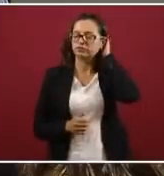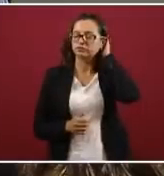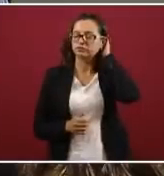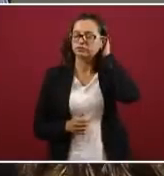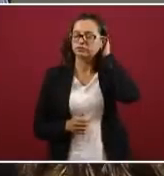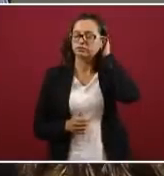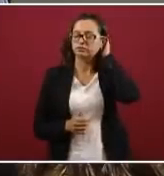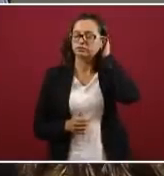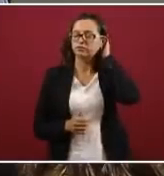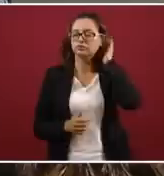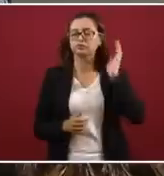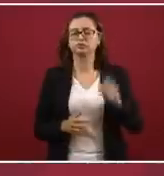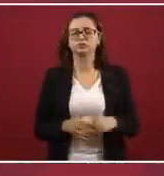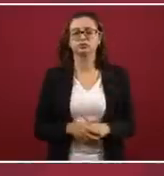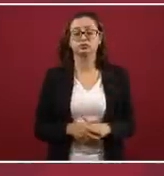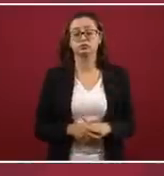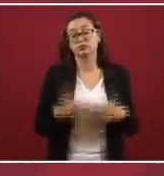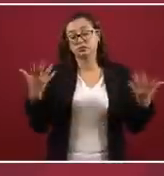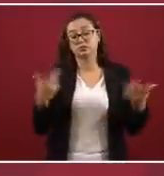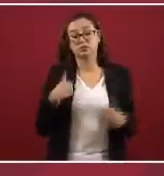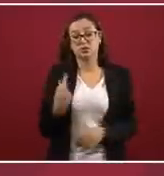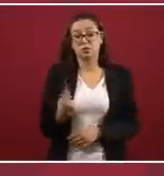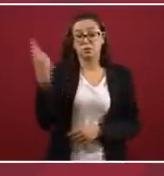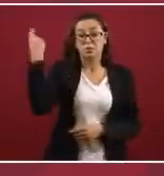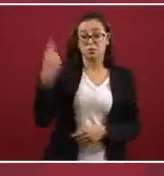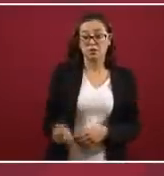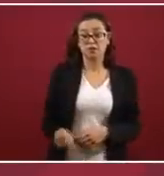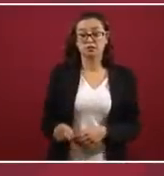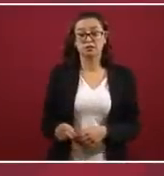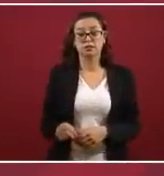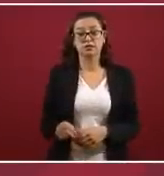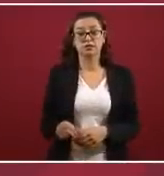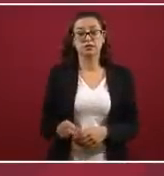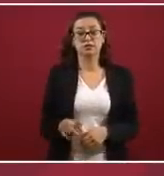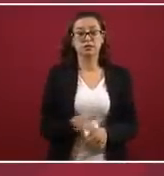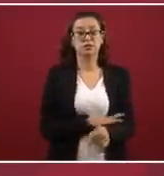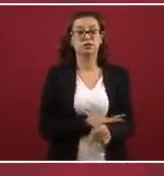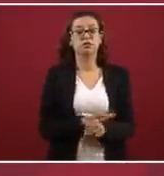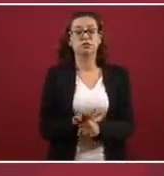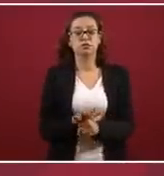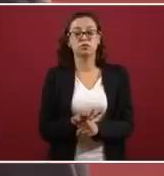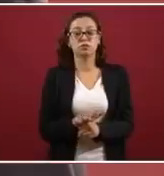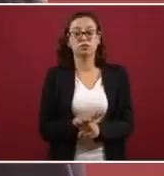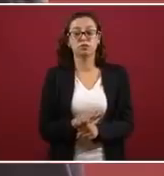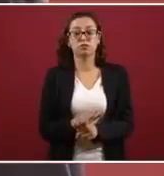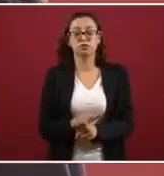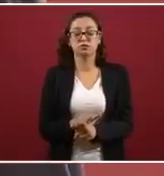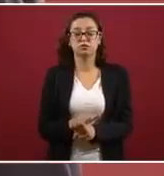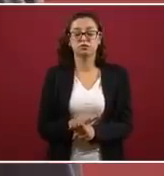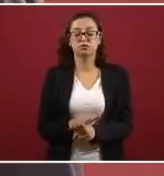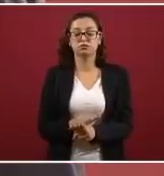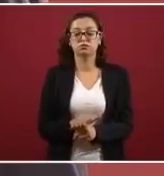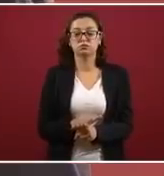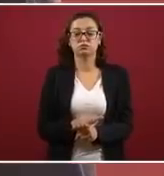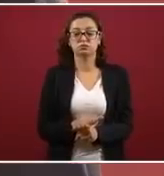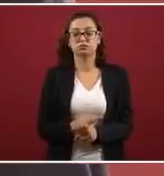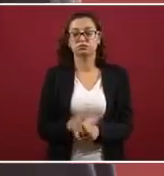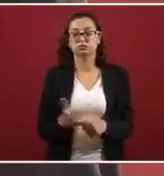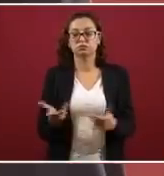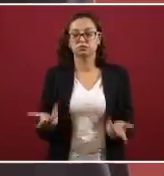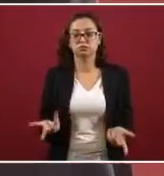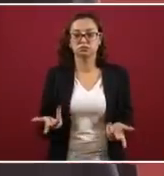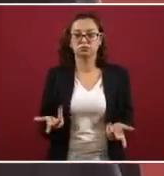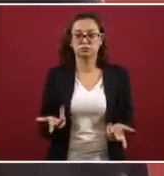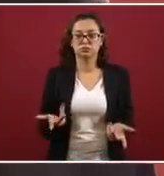la indicación, la instrucción es que no estemos tanto